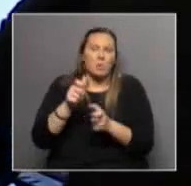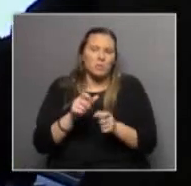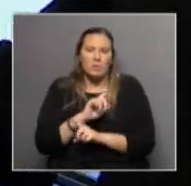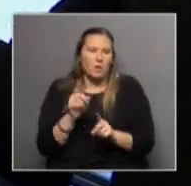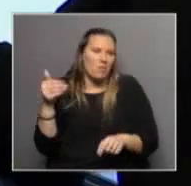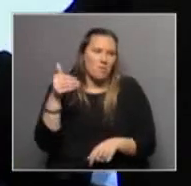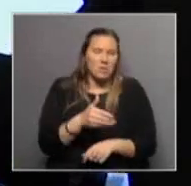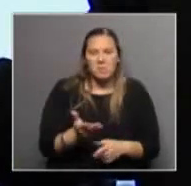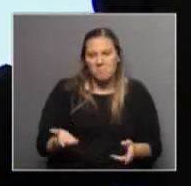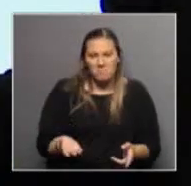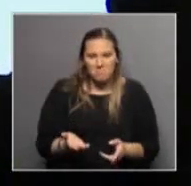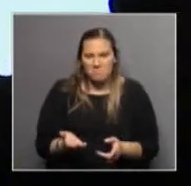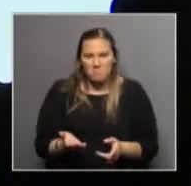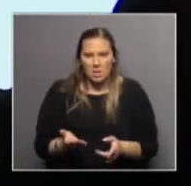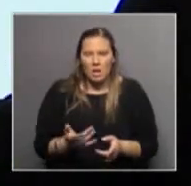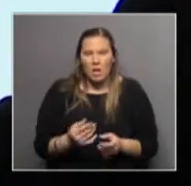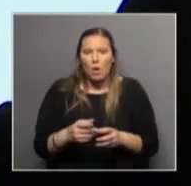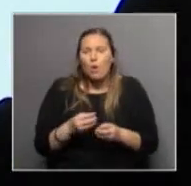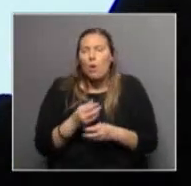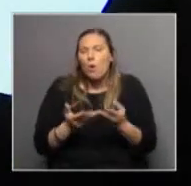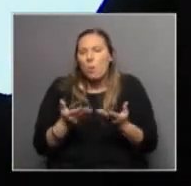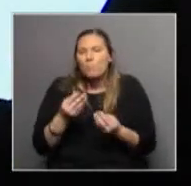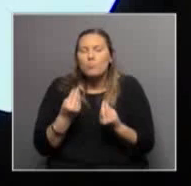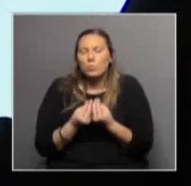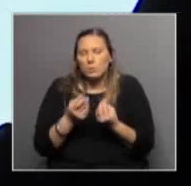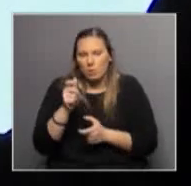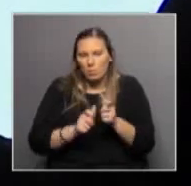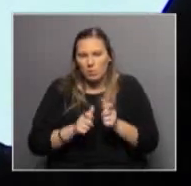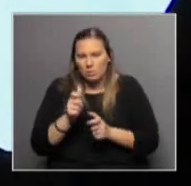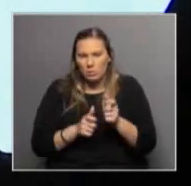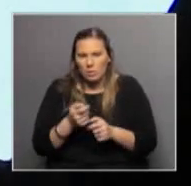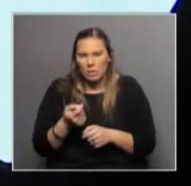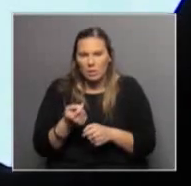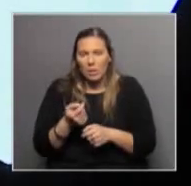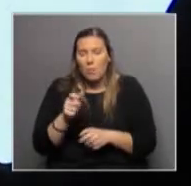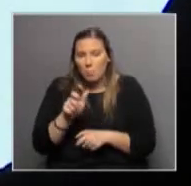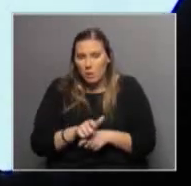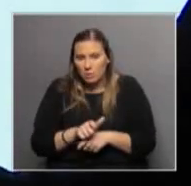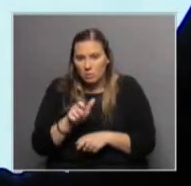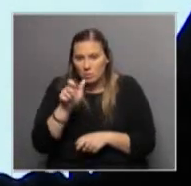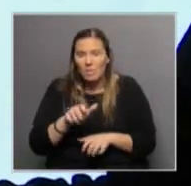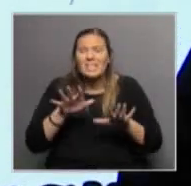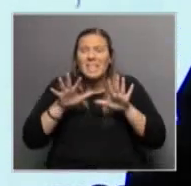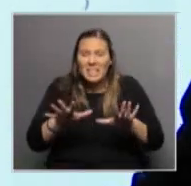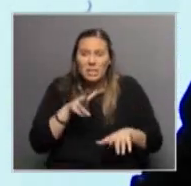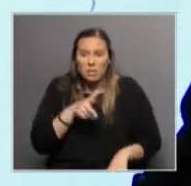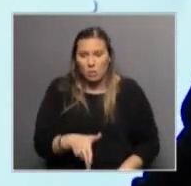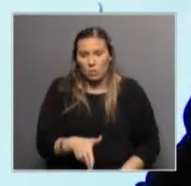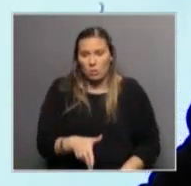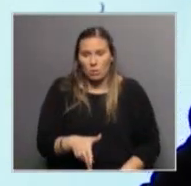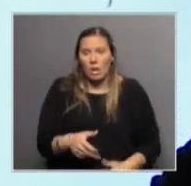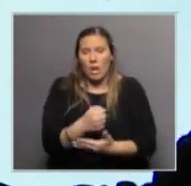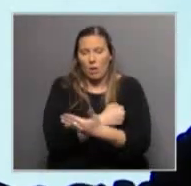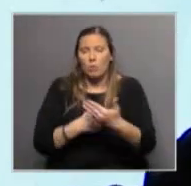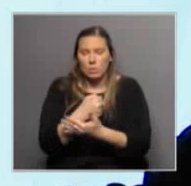sea, la inmensa cantidad de gente, por lo general, tenemos gente que tiene hasta 10 niños en la